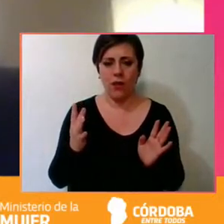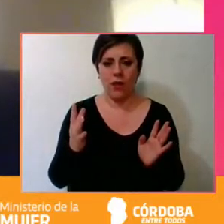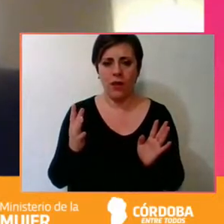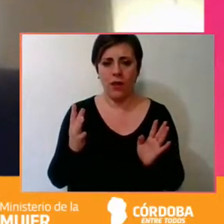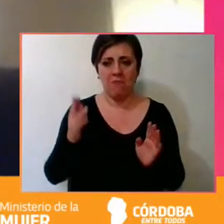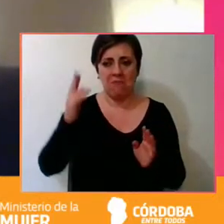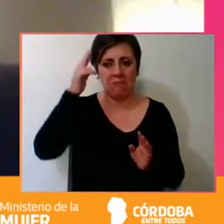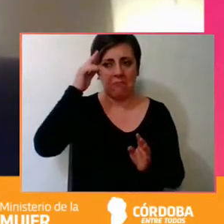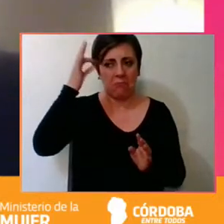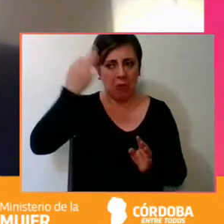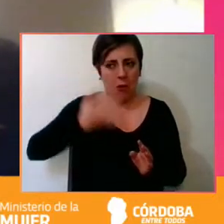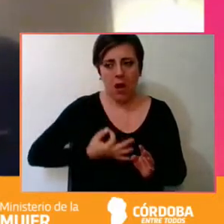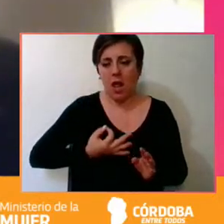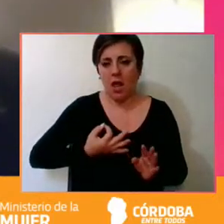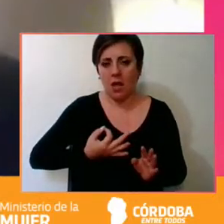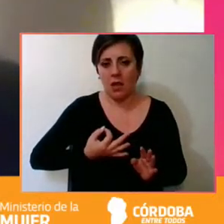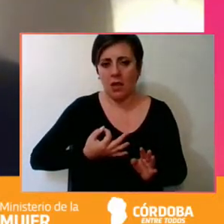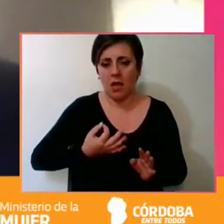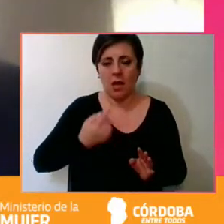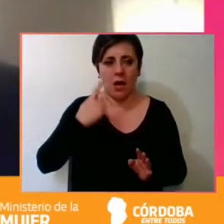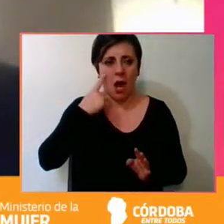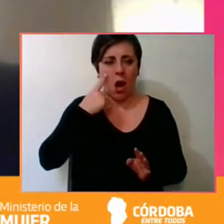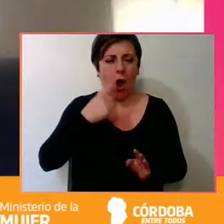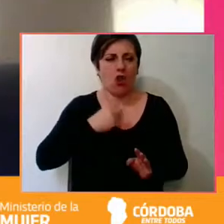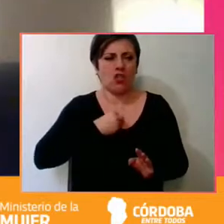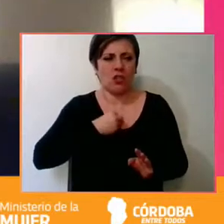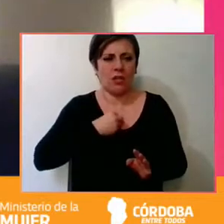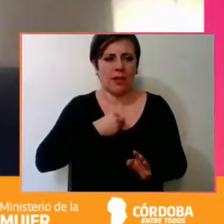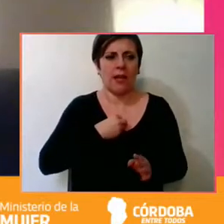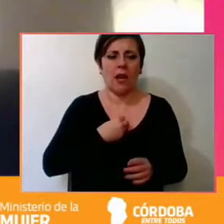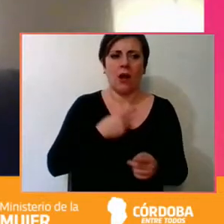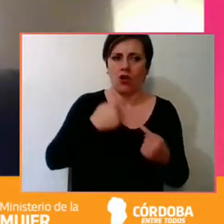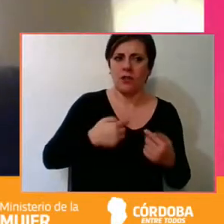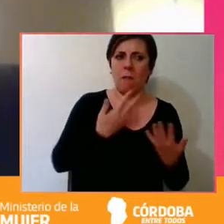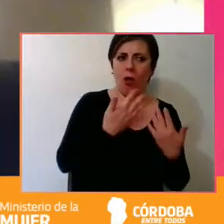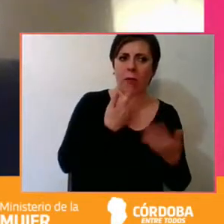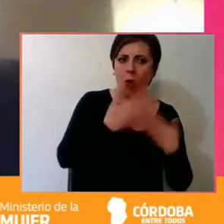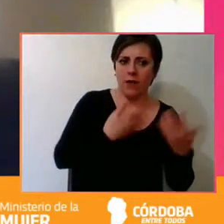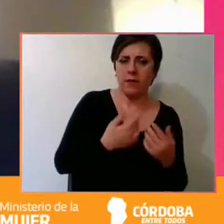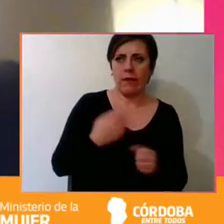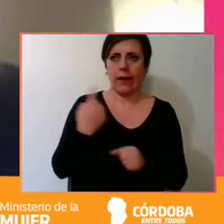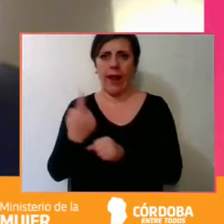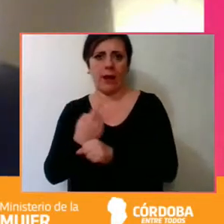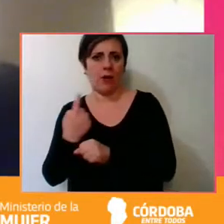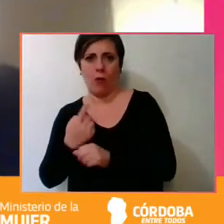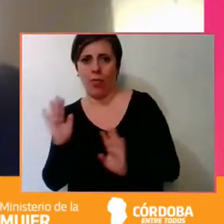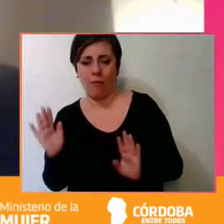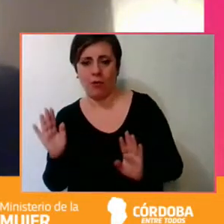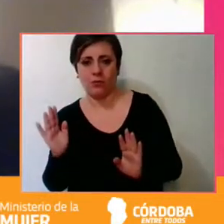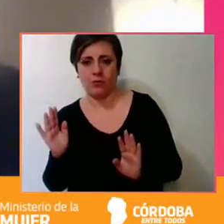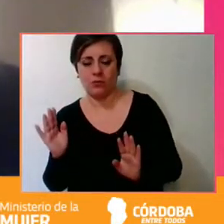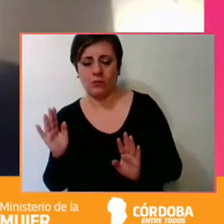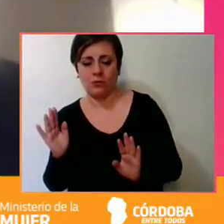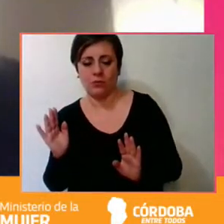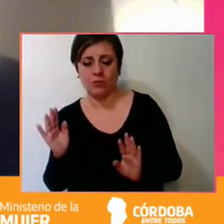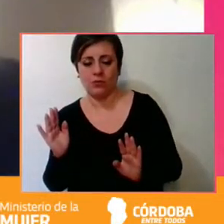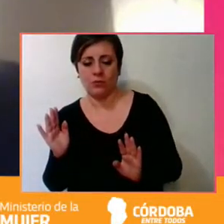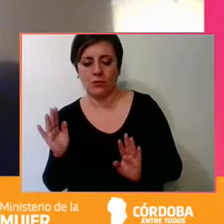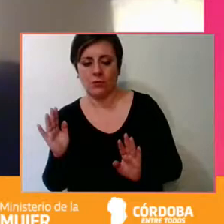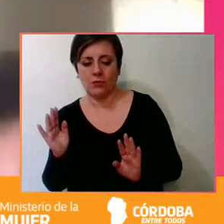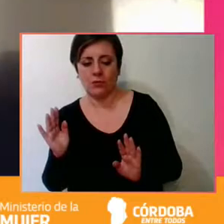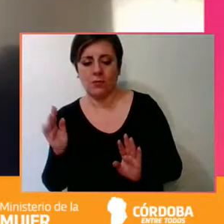modesta, que somos conscientes de lo que podemos y de lo que no podemos hacer. Pero hemos enfocado nuestra acción de la